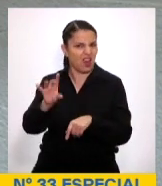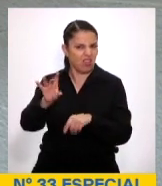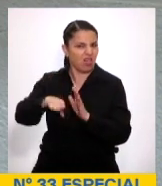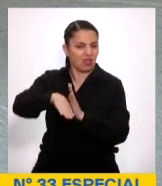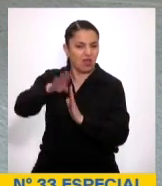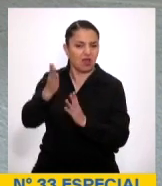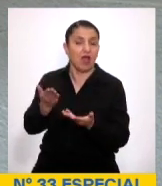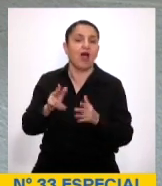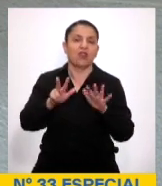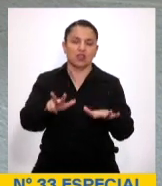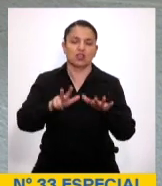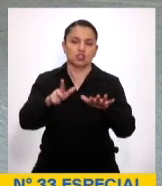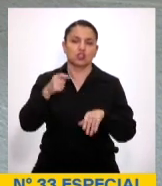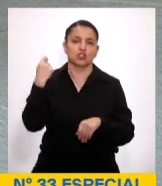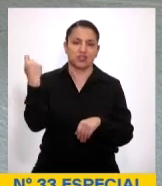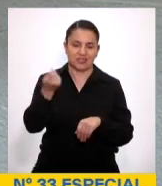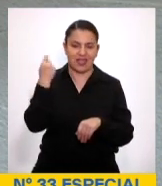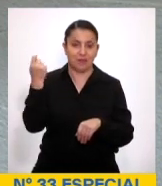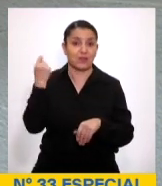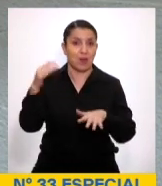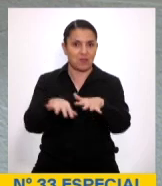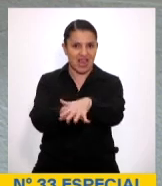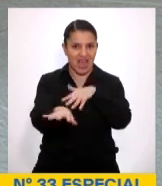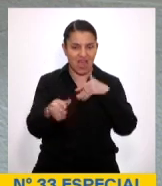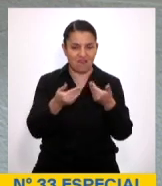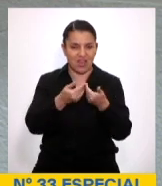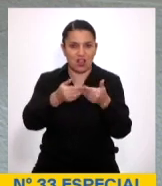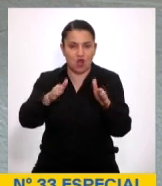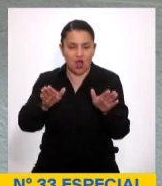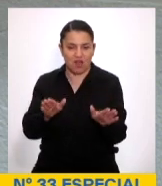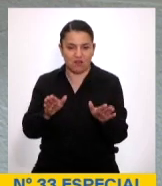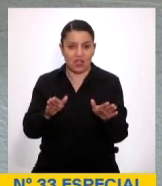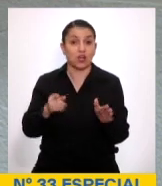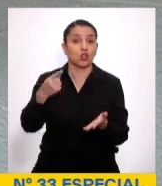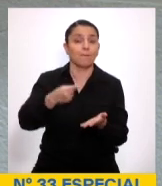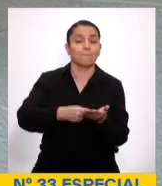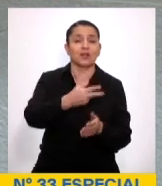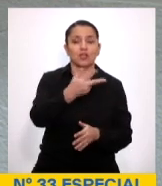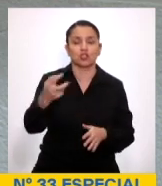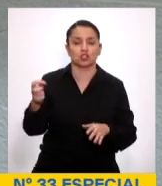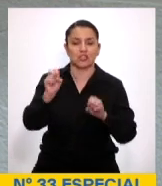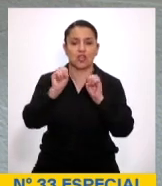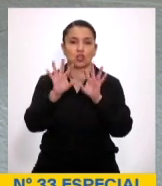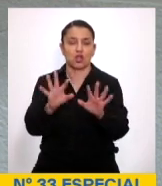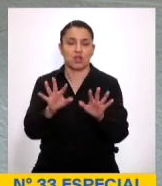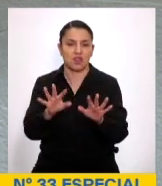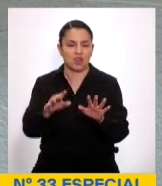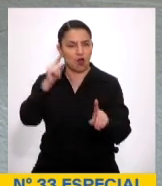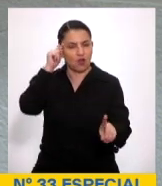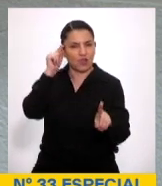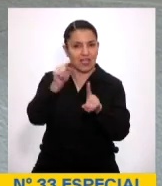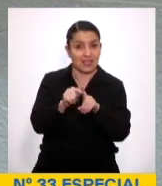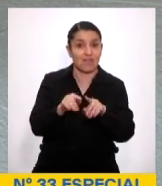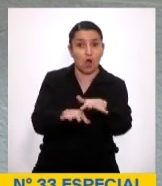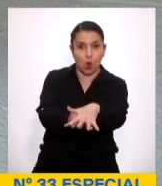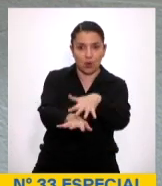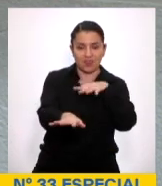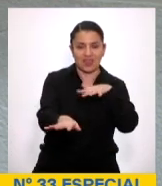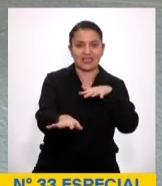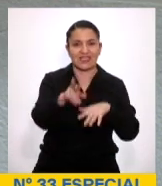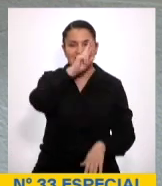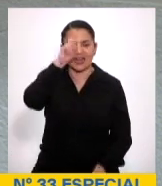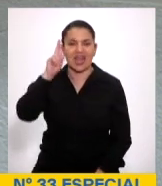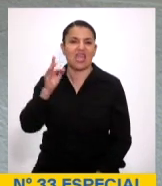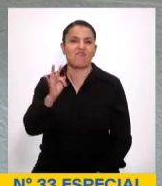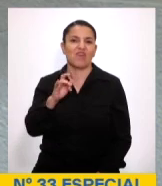septiembre de 1810 con el obo ratificar la obediencia al depuesto rey Felipe vi desde